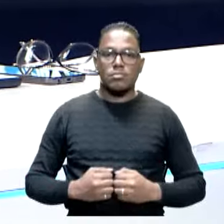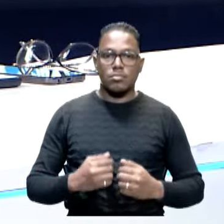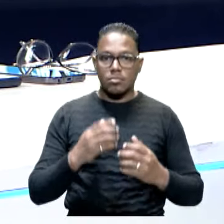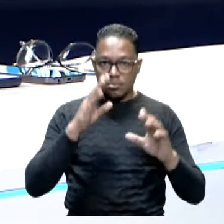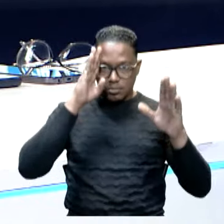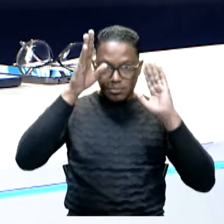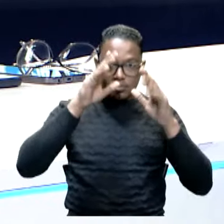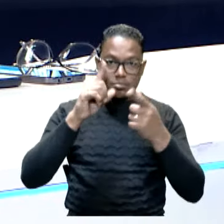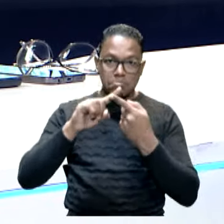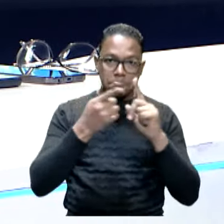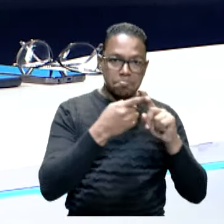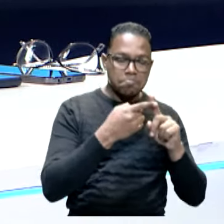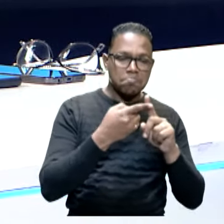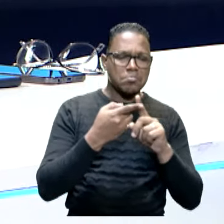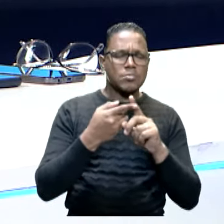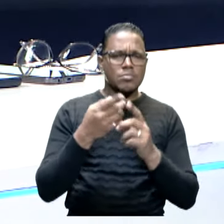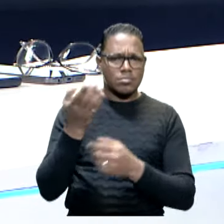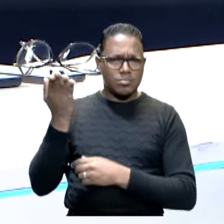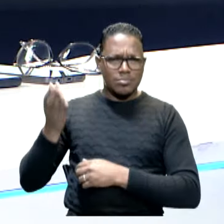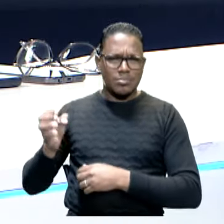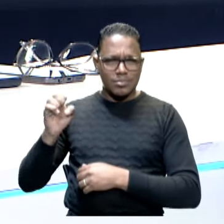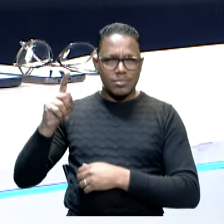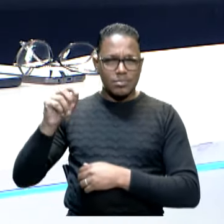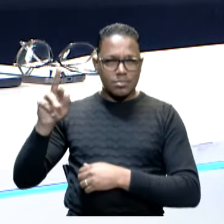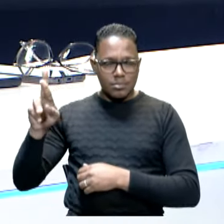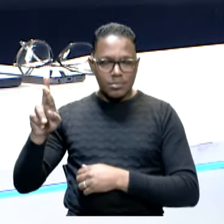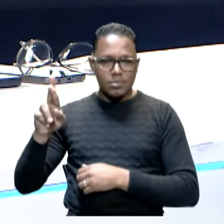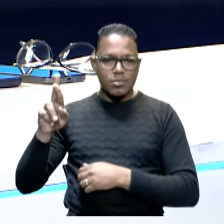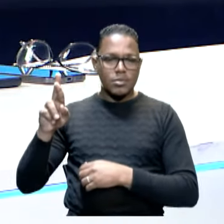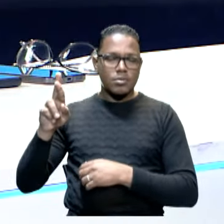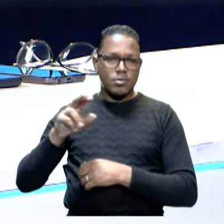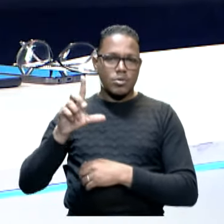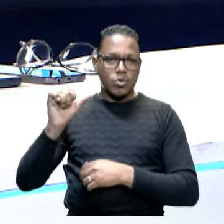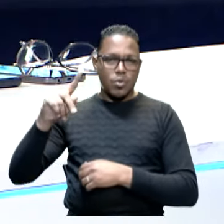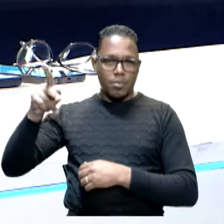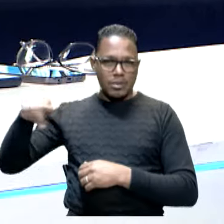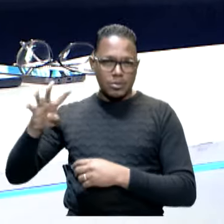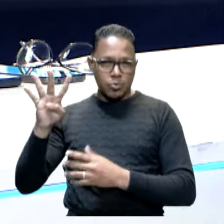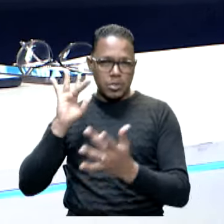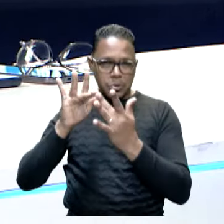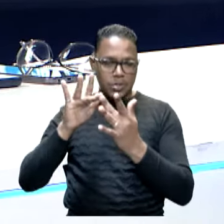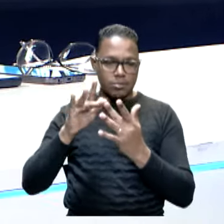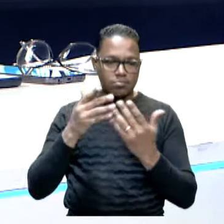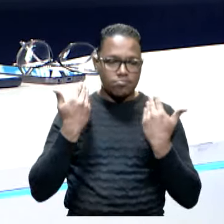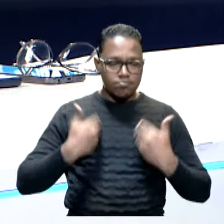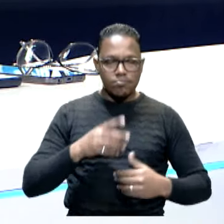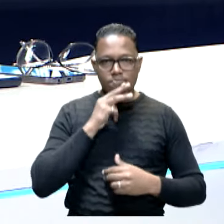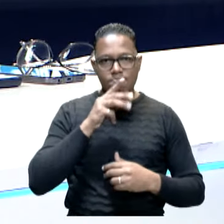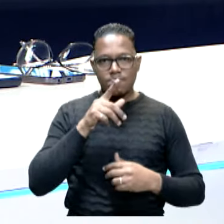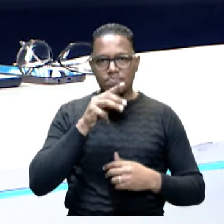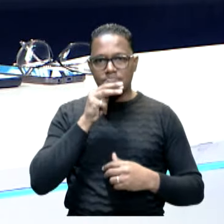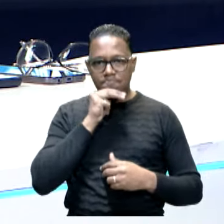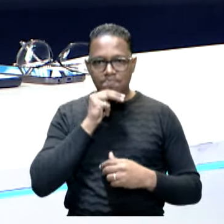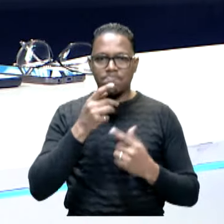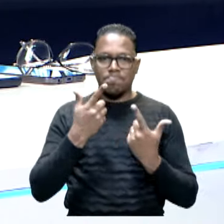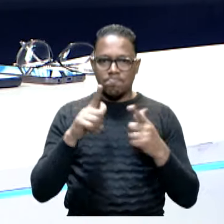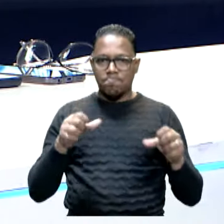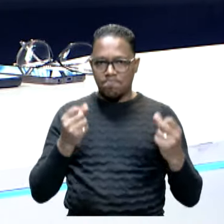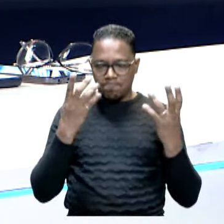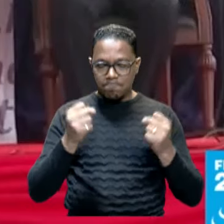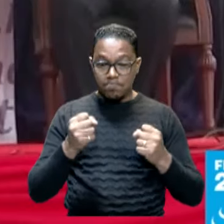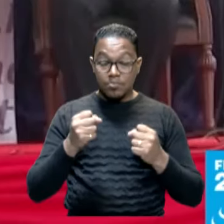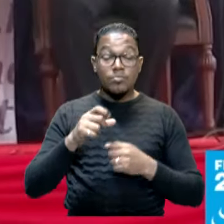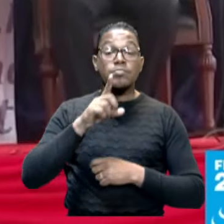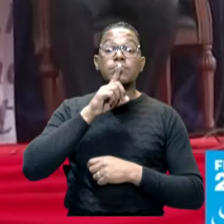¿Qué tal, amigos? Les saluda Esther López, el 4 Conecta, Matthew Terrero en Lenguas de Señas. Tras semanas de violencia en Haití,